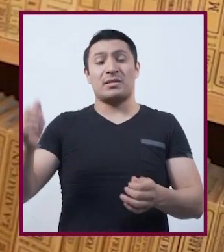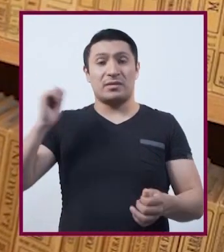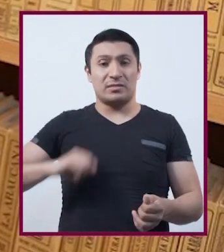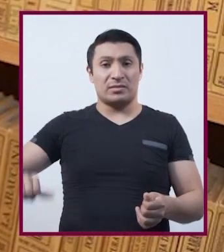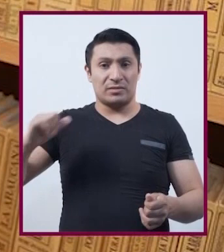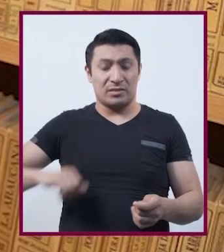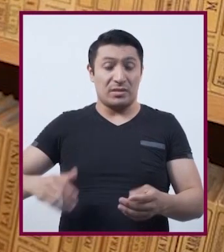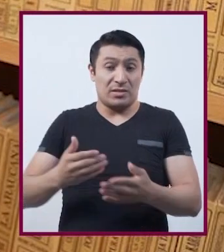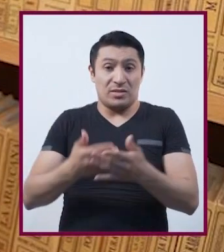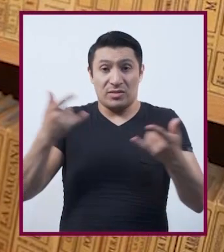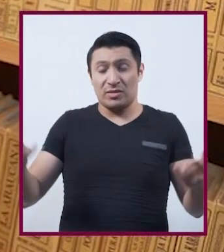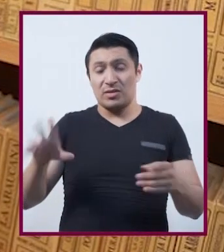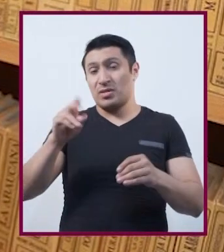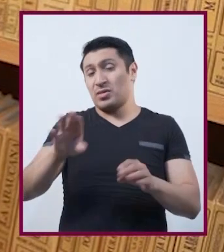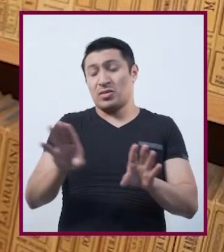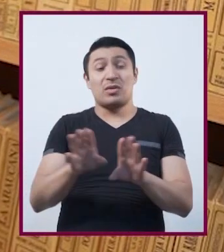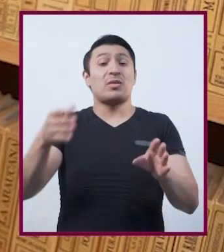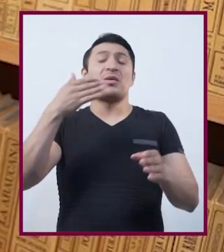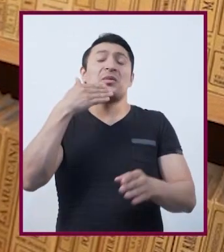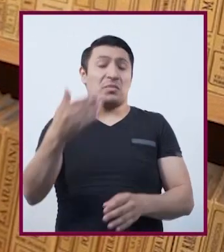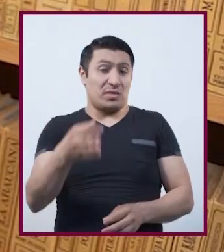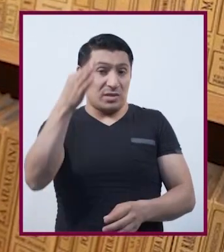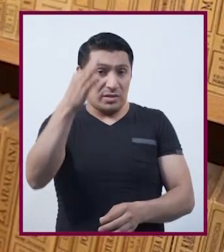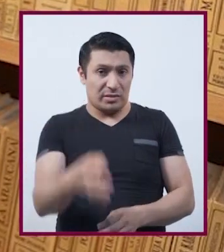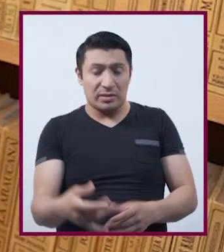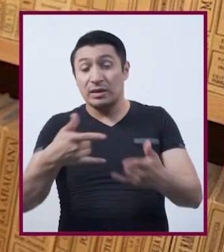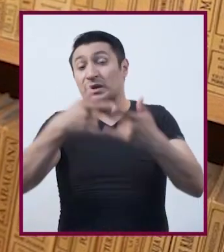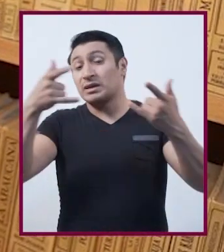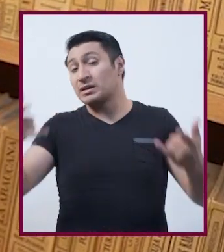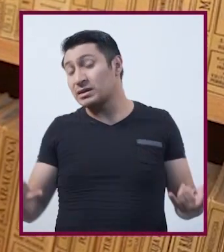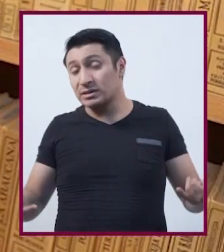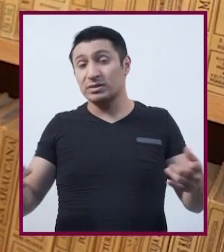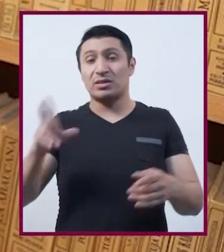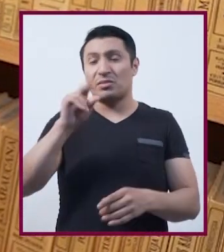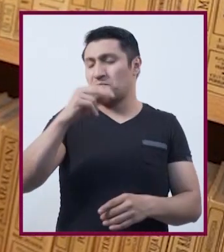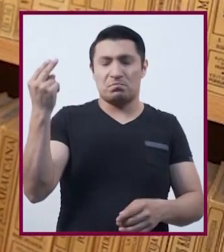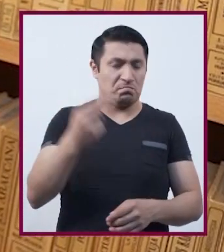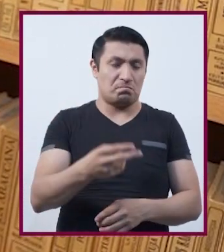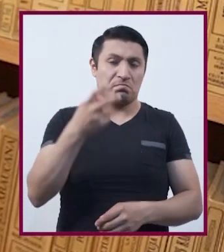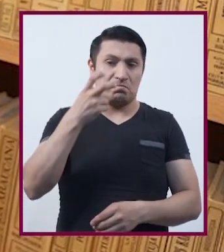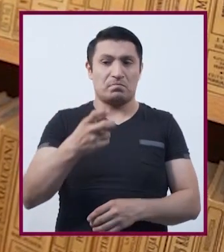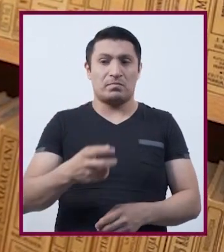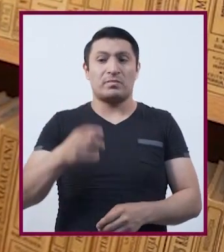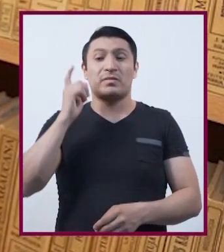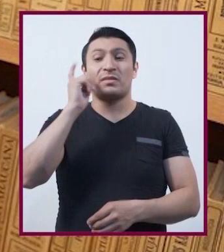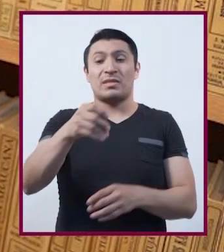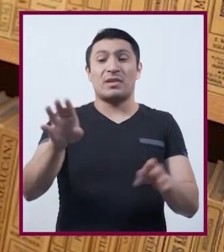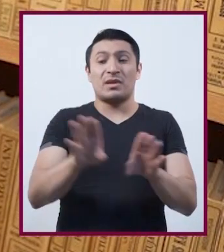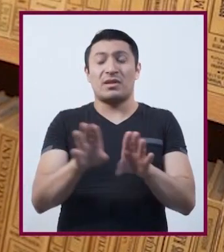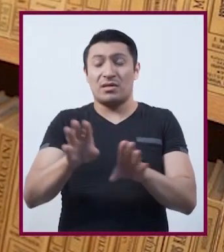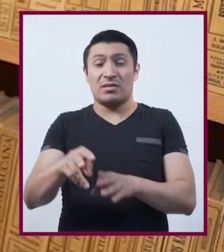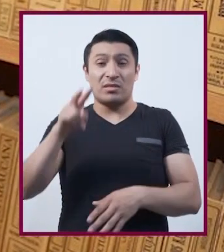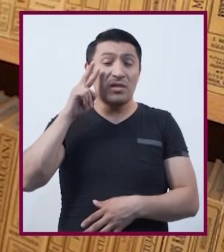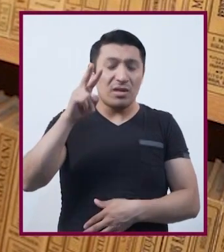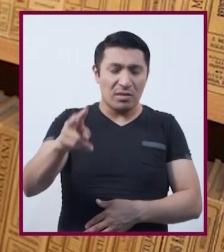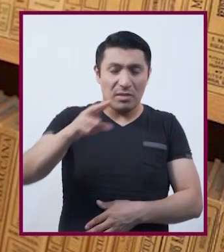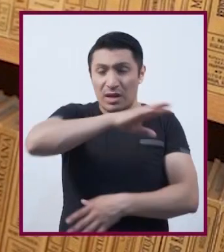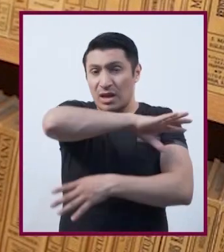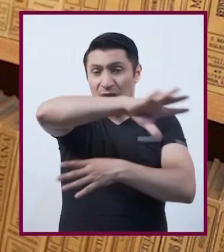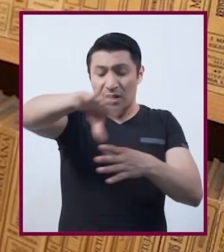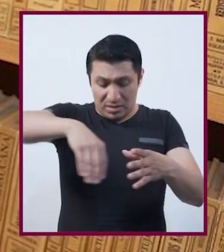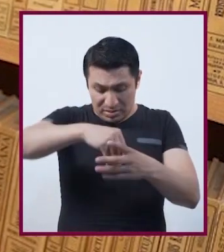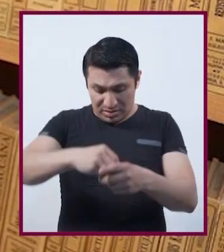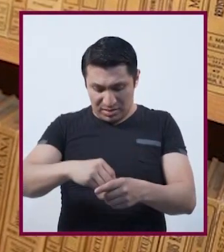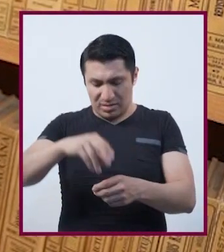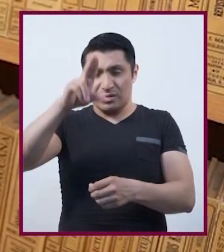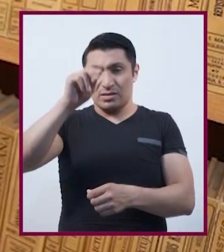no necesita de ellos. Se trata más bien de ver la escena completa sin concentrarnos solo en los hechos como si fueran eslabones